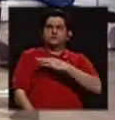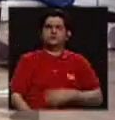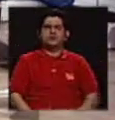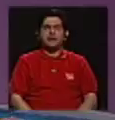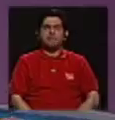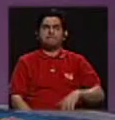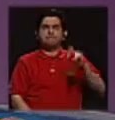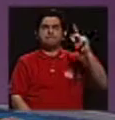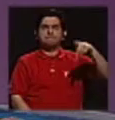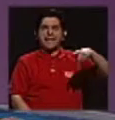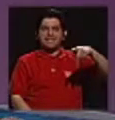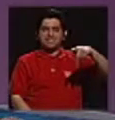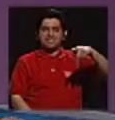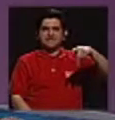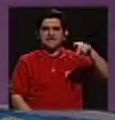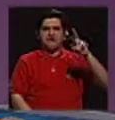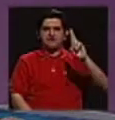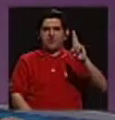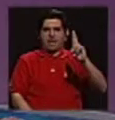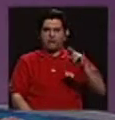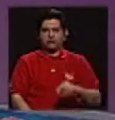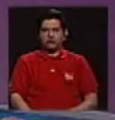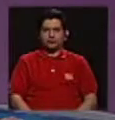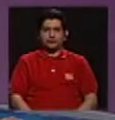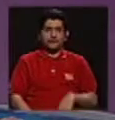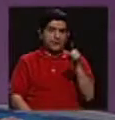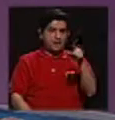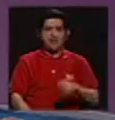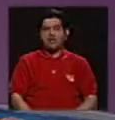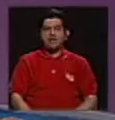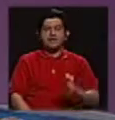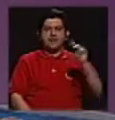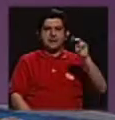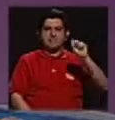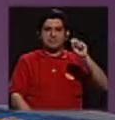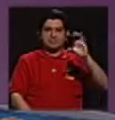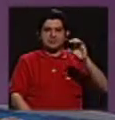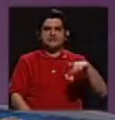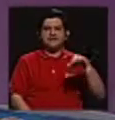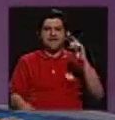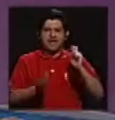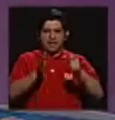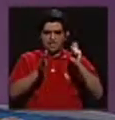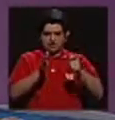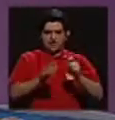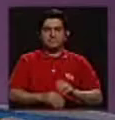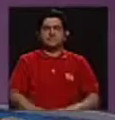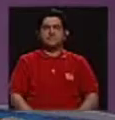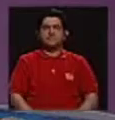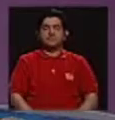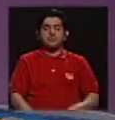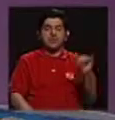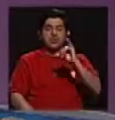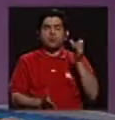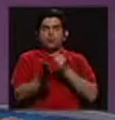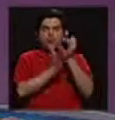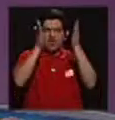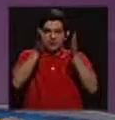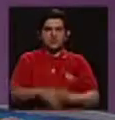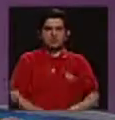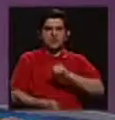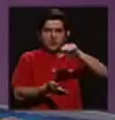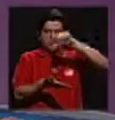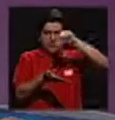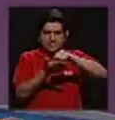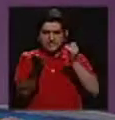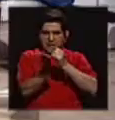a Patricia Ramos Com. Ella es máster en Derecho y es además investigadora del